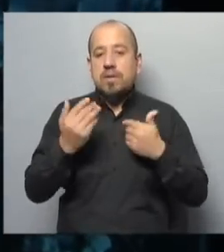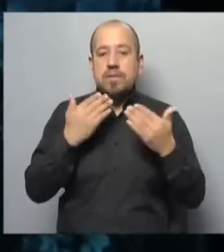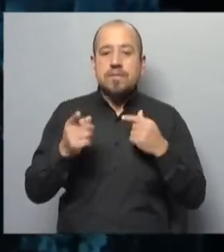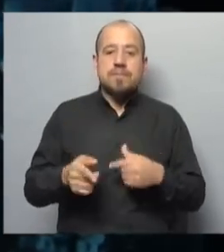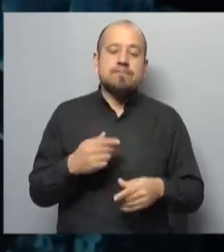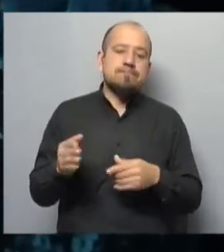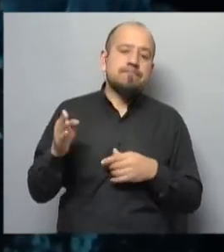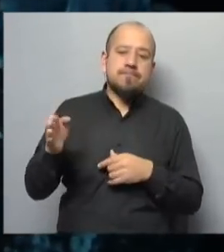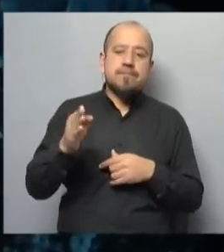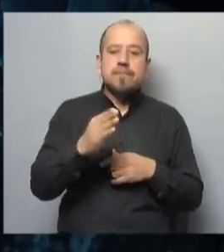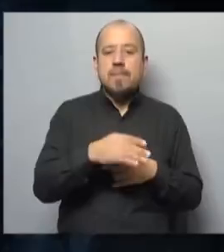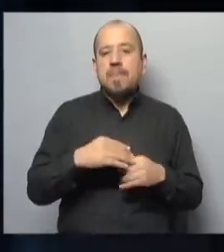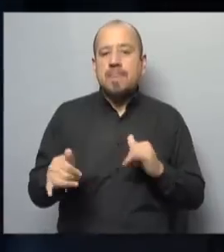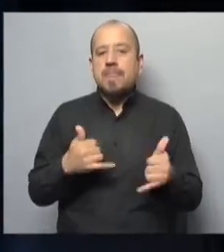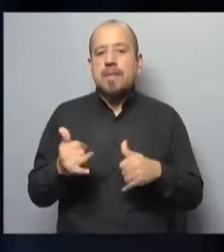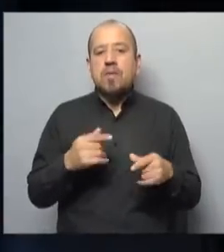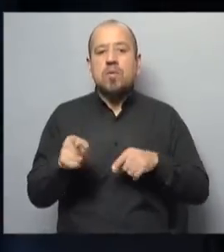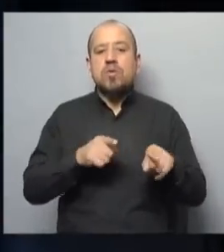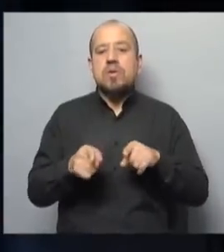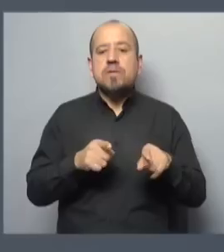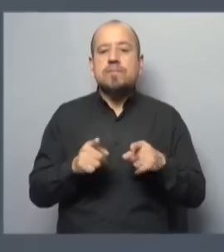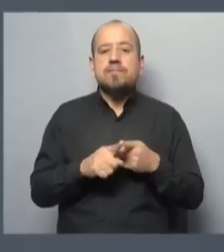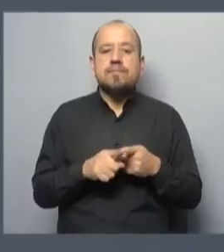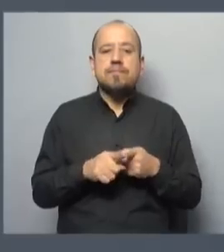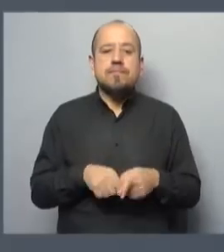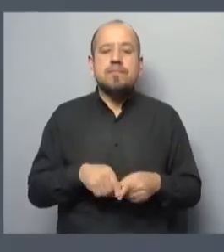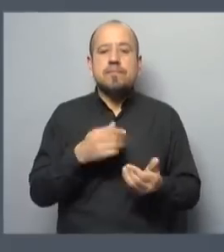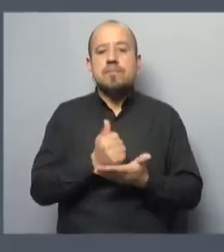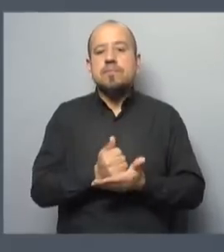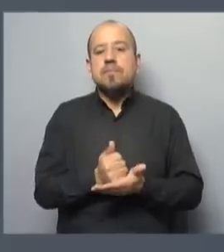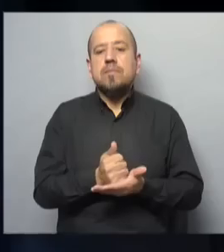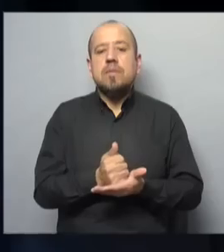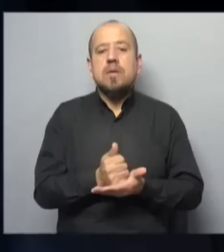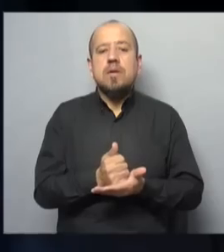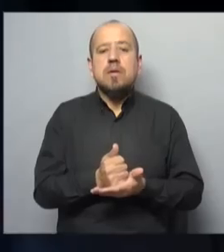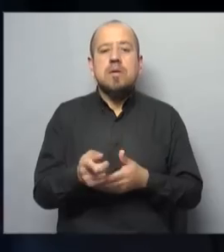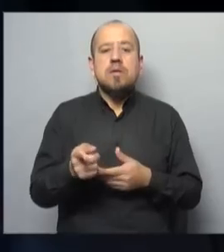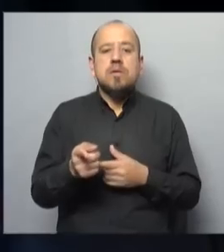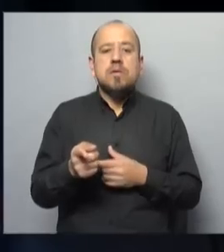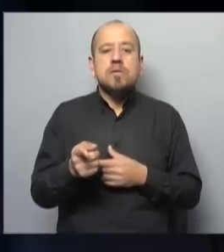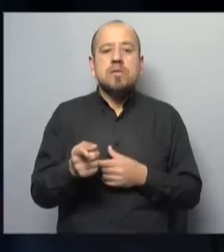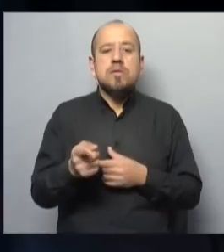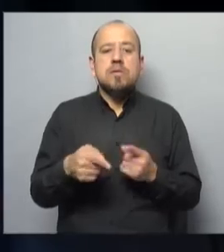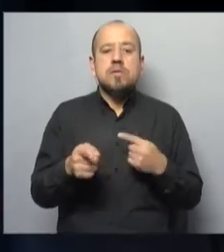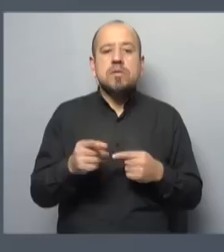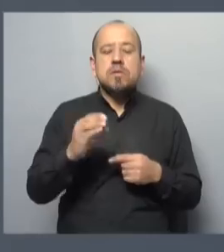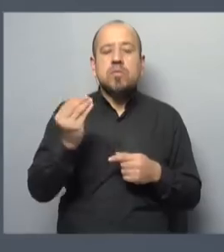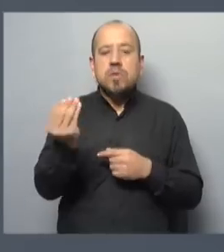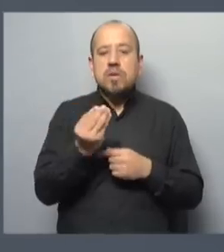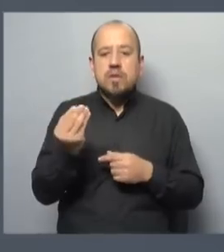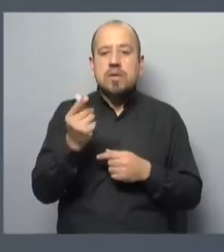largo recorrido como jugador como técnico estuviste es bueno después podemos hablar porque tuviste en qatar